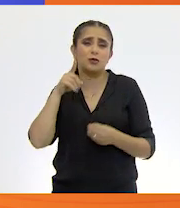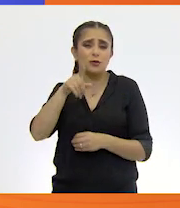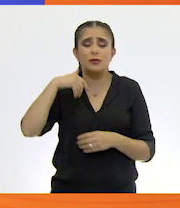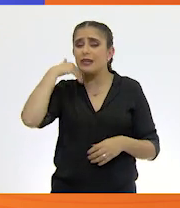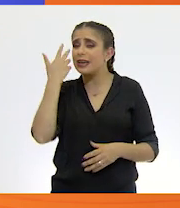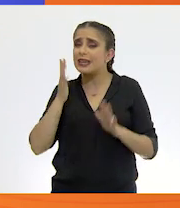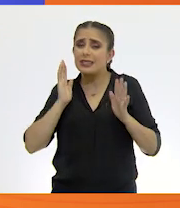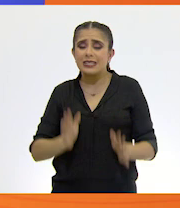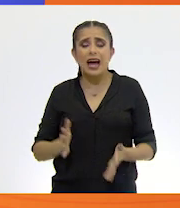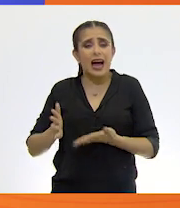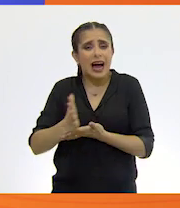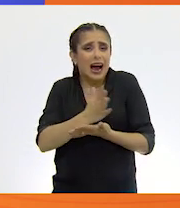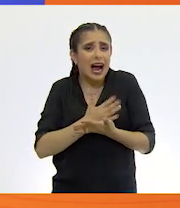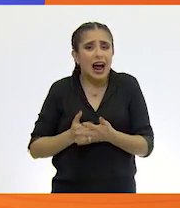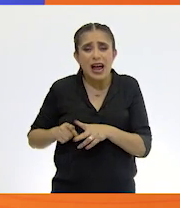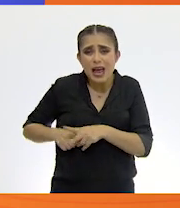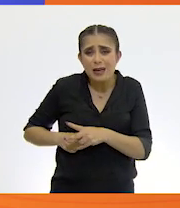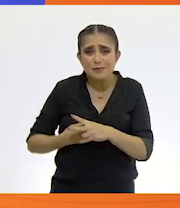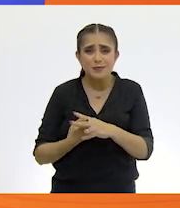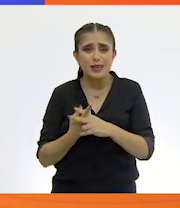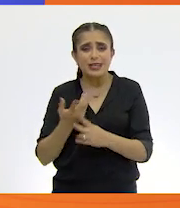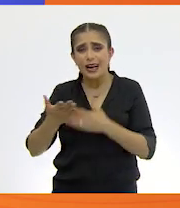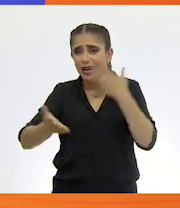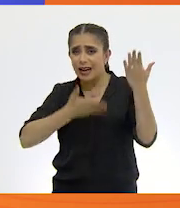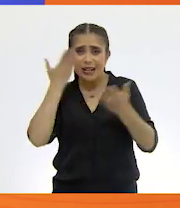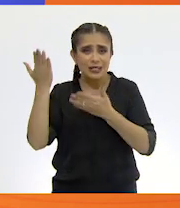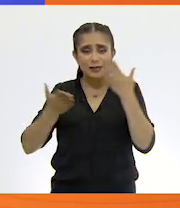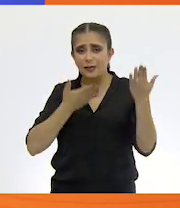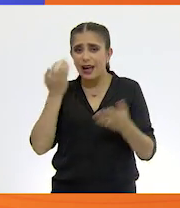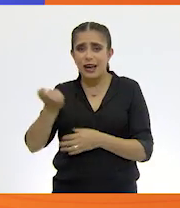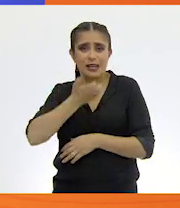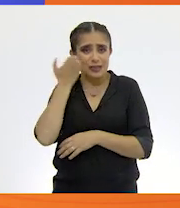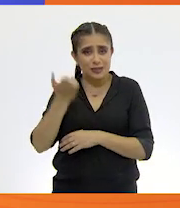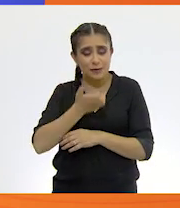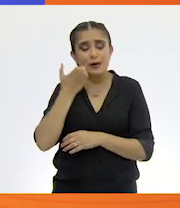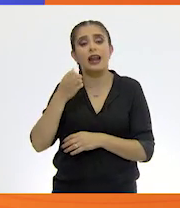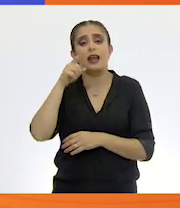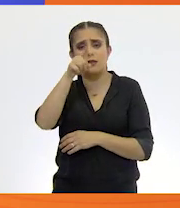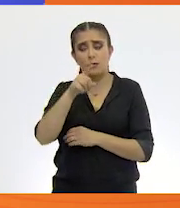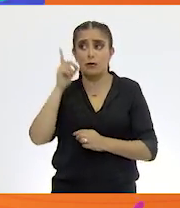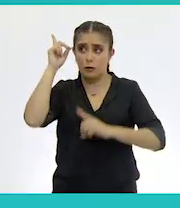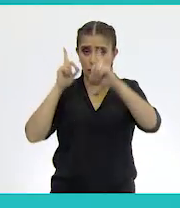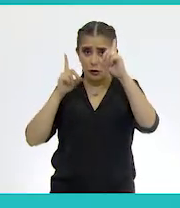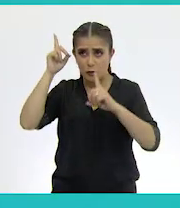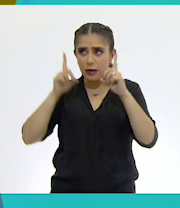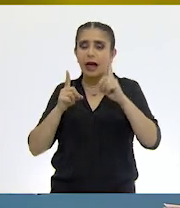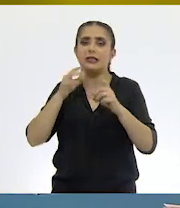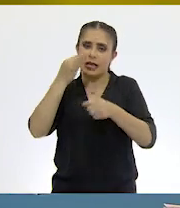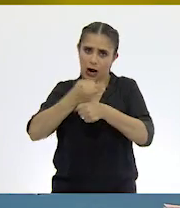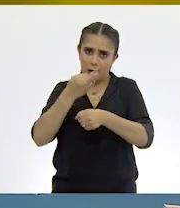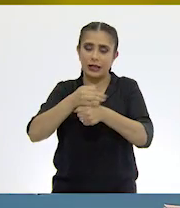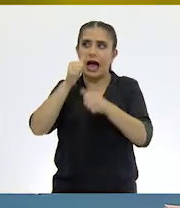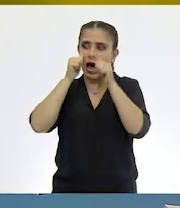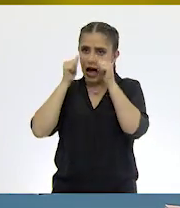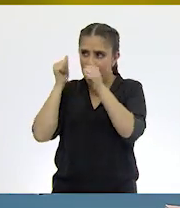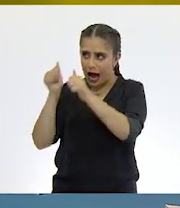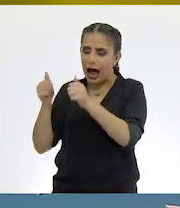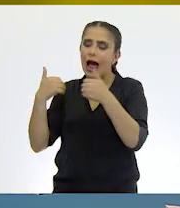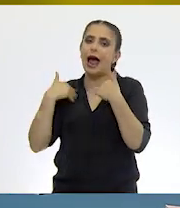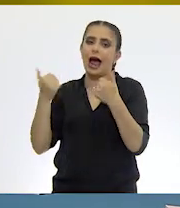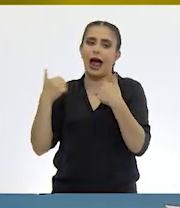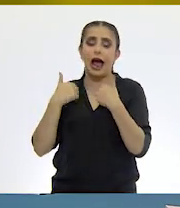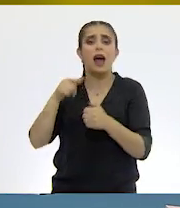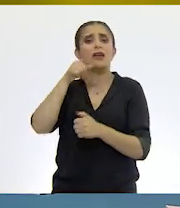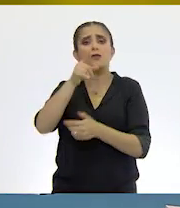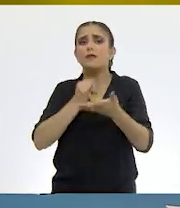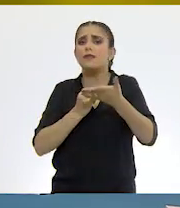esta sesión para poder aclarar esos puntos en los que todavía tengas duda. Y sobre todo, si no te has decidido,